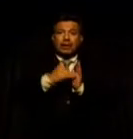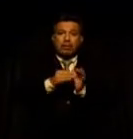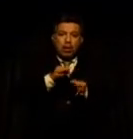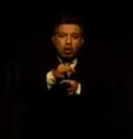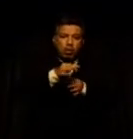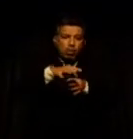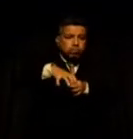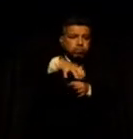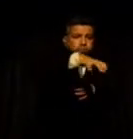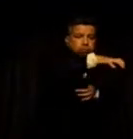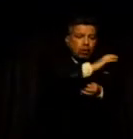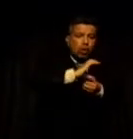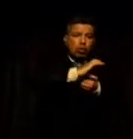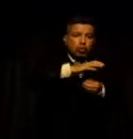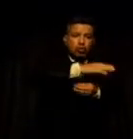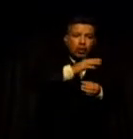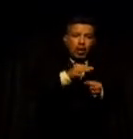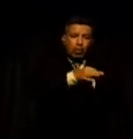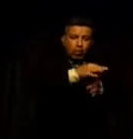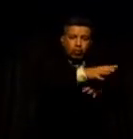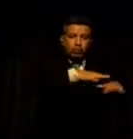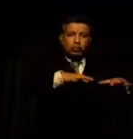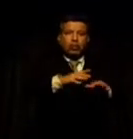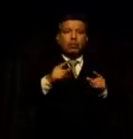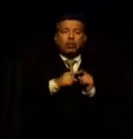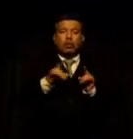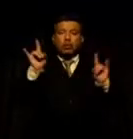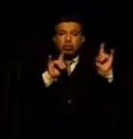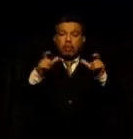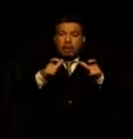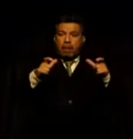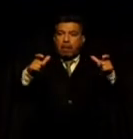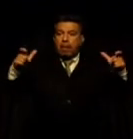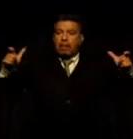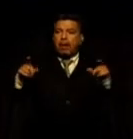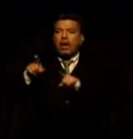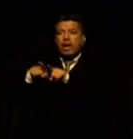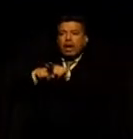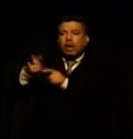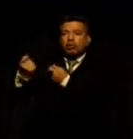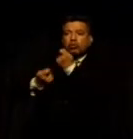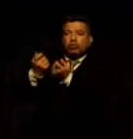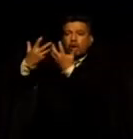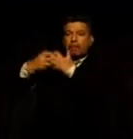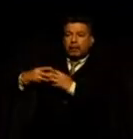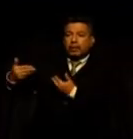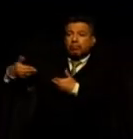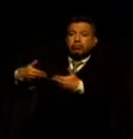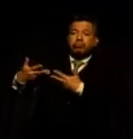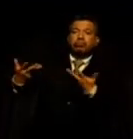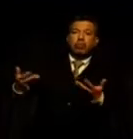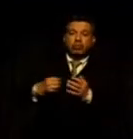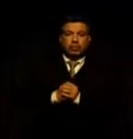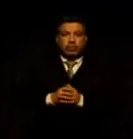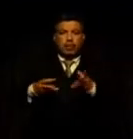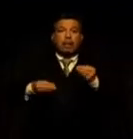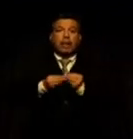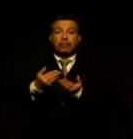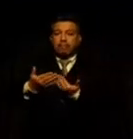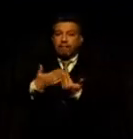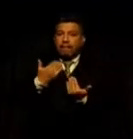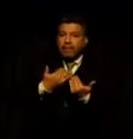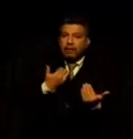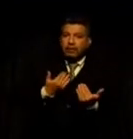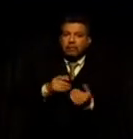por eso la subasta de espectro por eso también facilitar para que